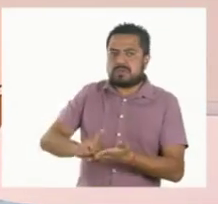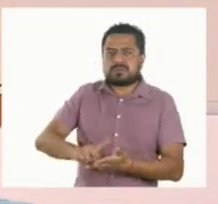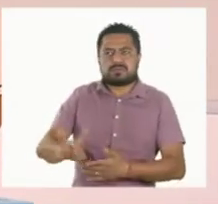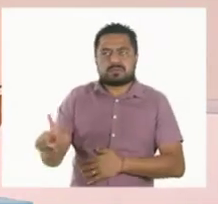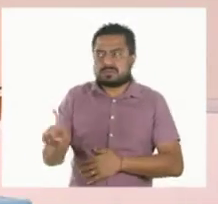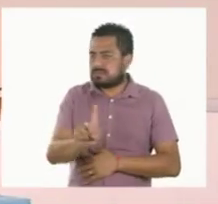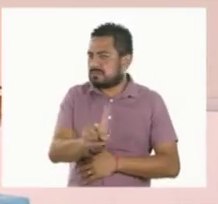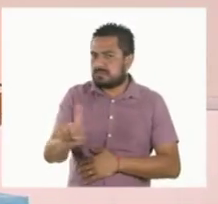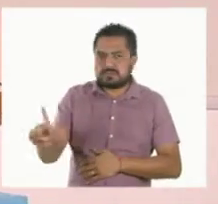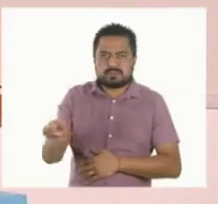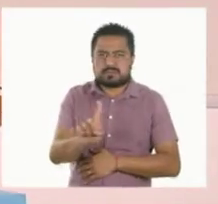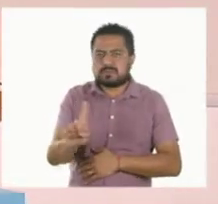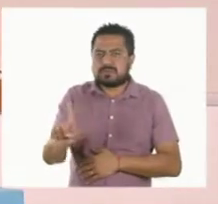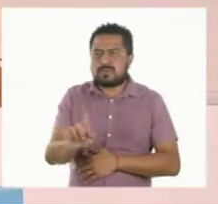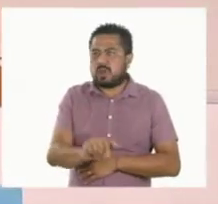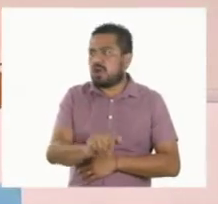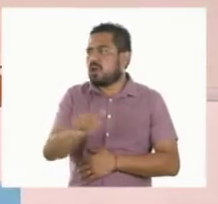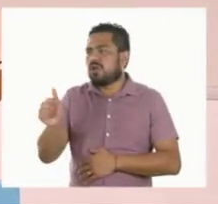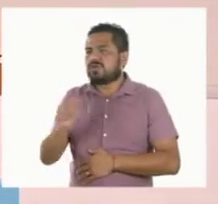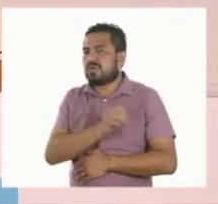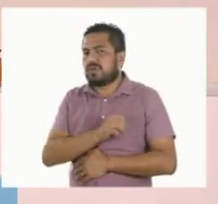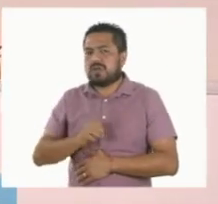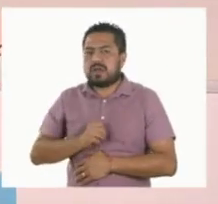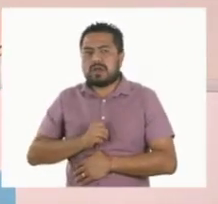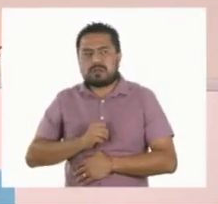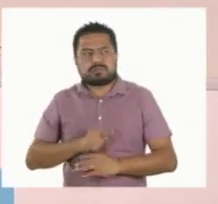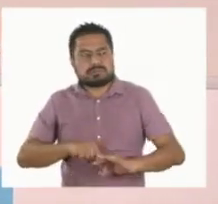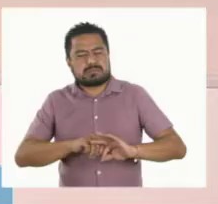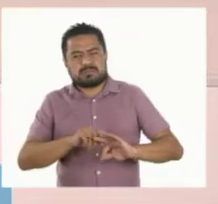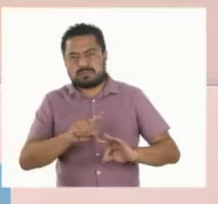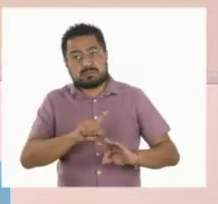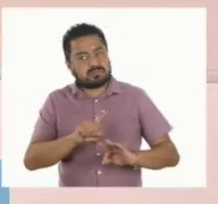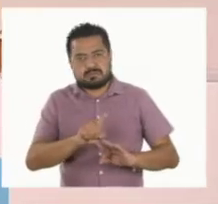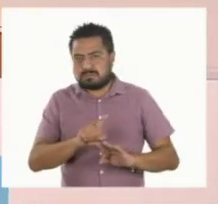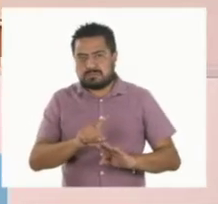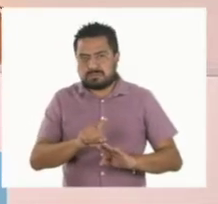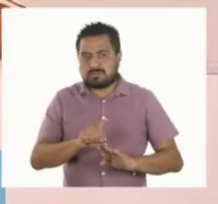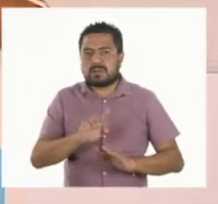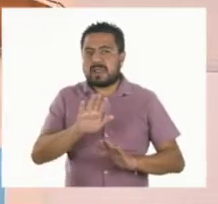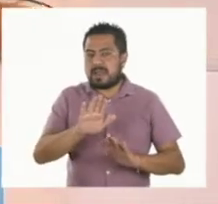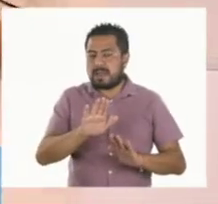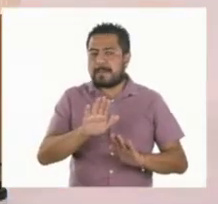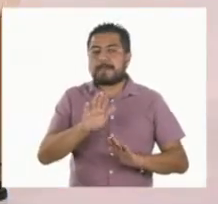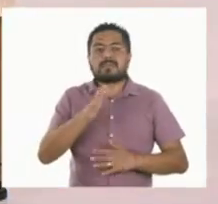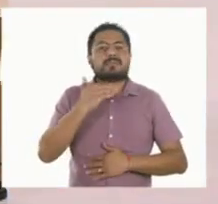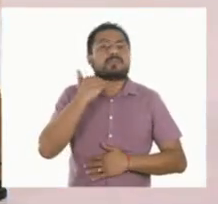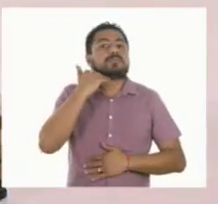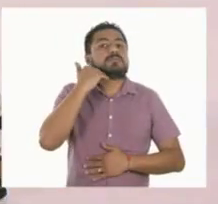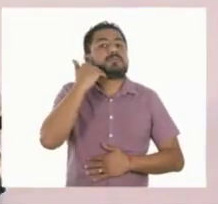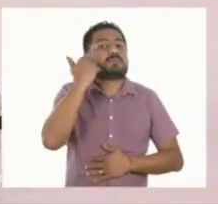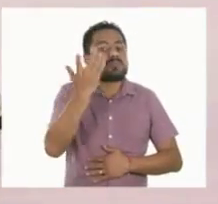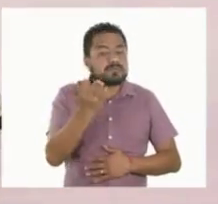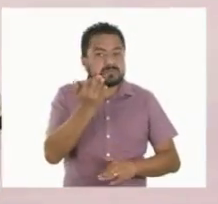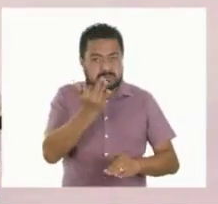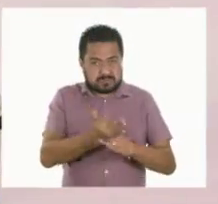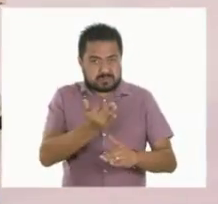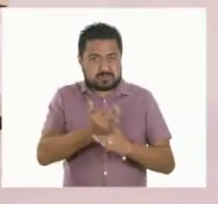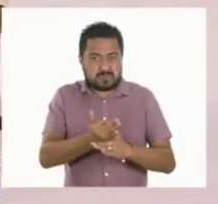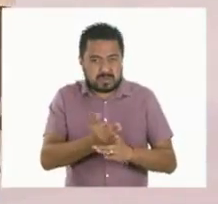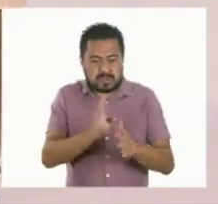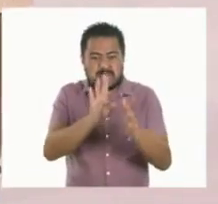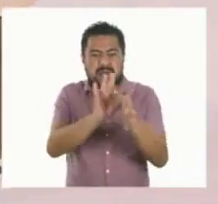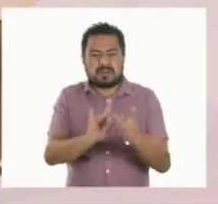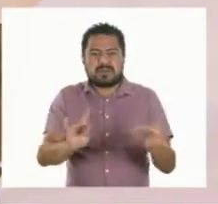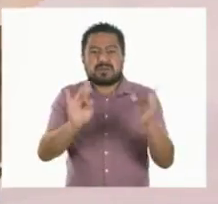puede ser más importante que otras obligaciones que haya, ¿vale? Y si quieres, Marianita, ¿por qué no